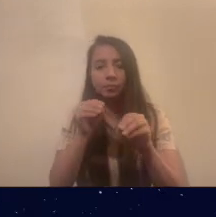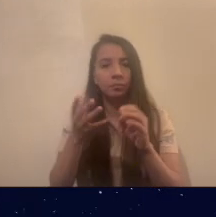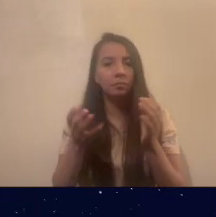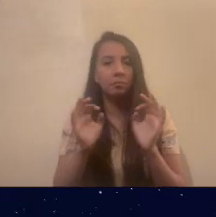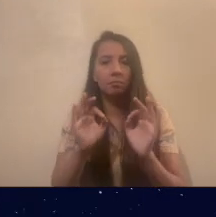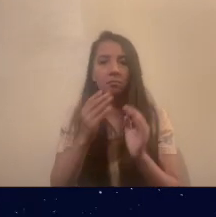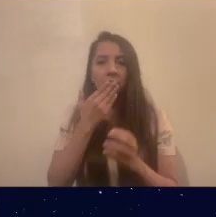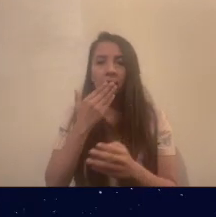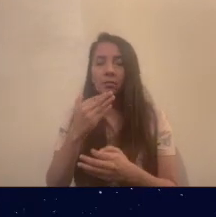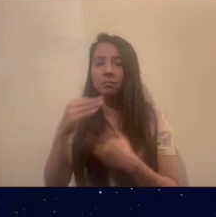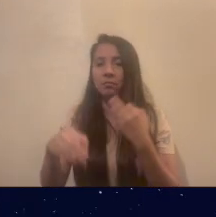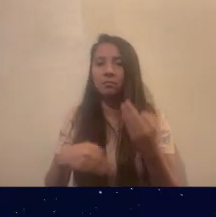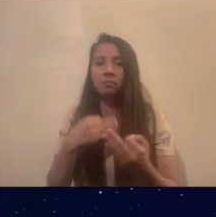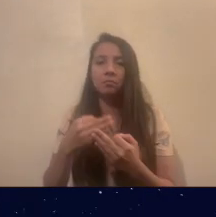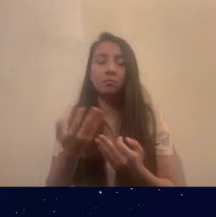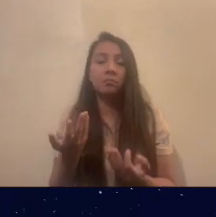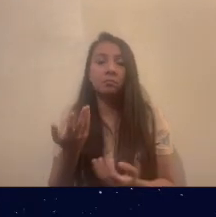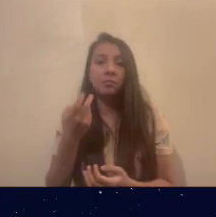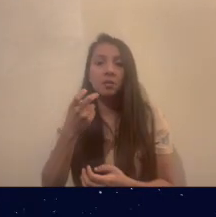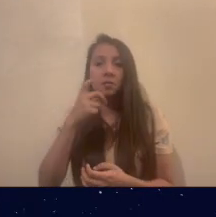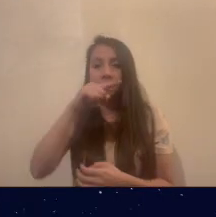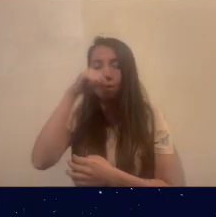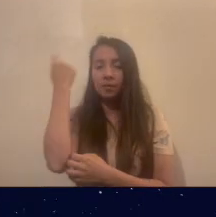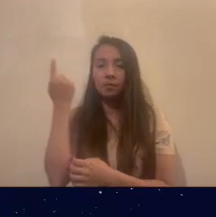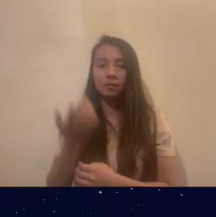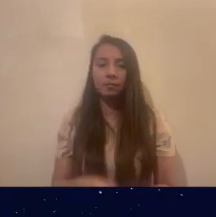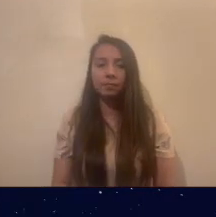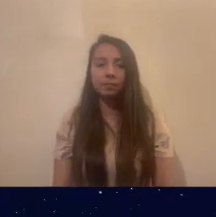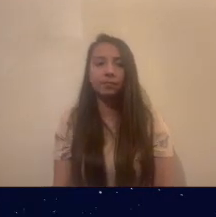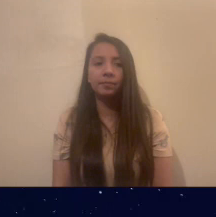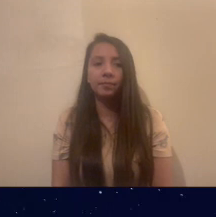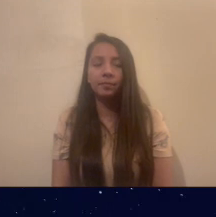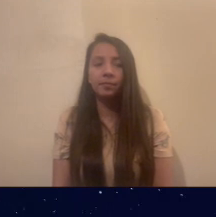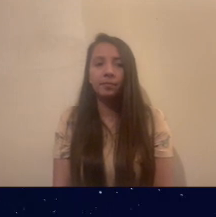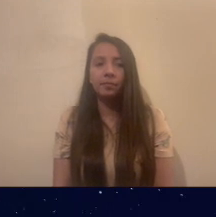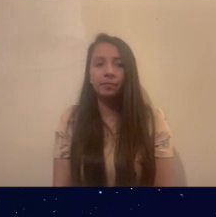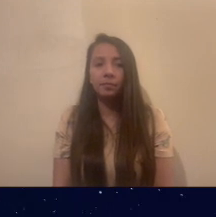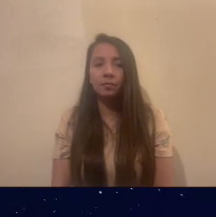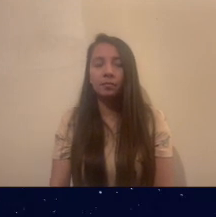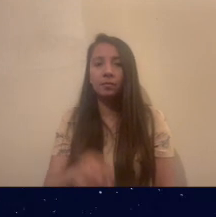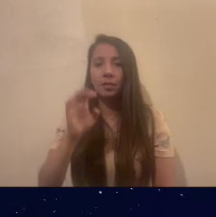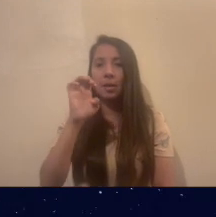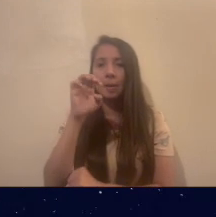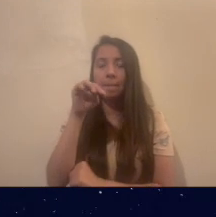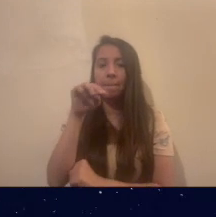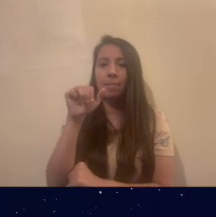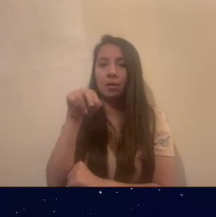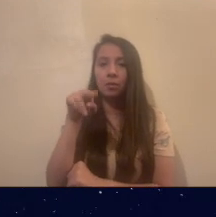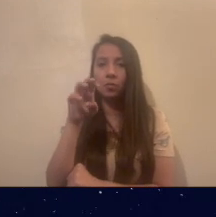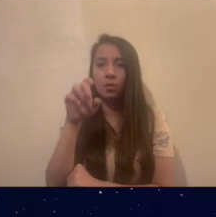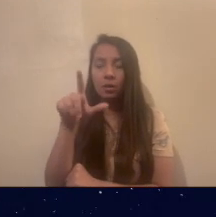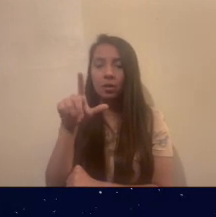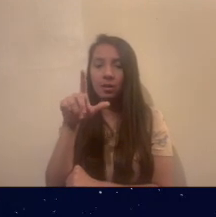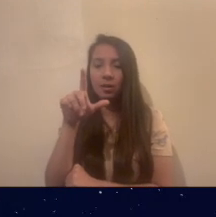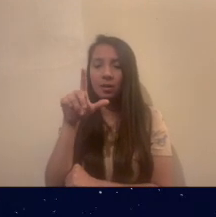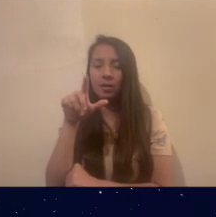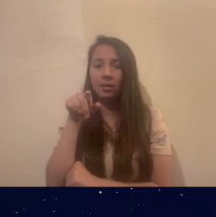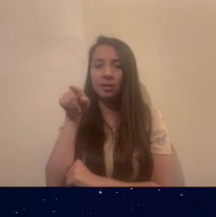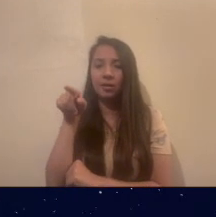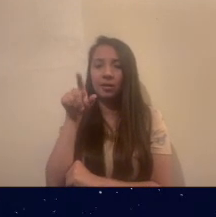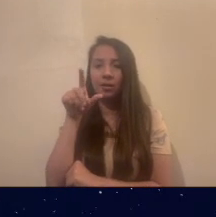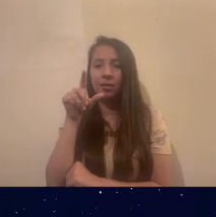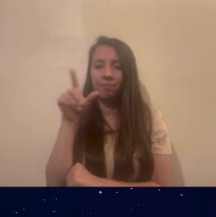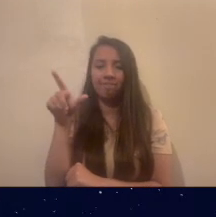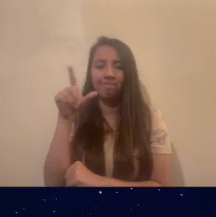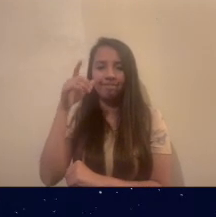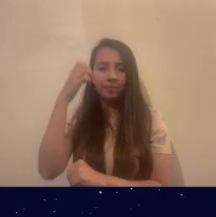instrumentación para ello, así que esa parte fue sencilla, digamos. Emanuel Laya, que es el experto